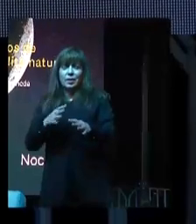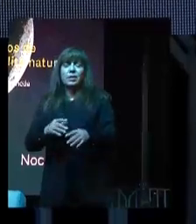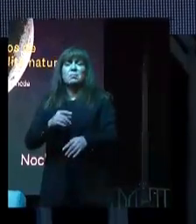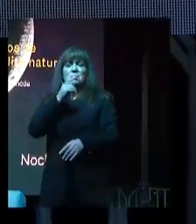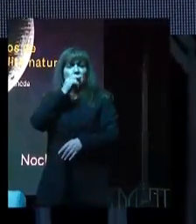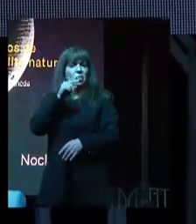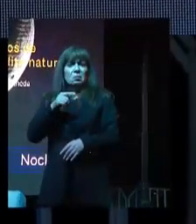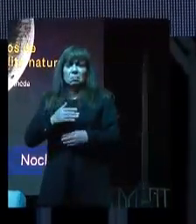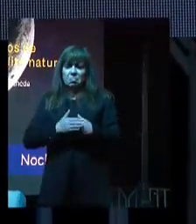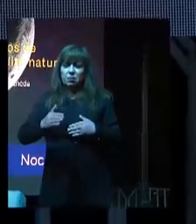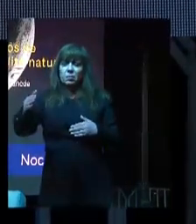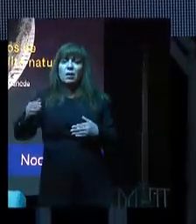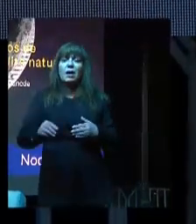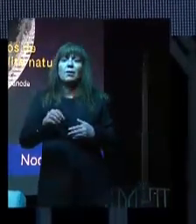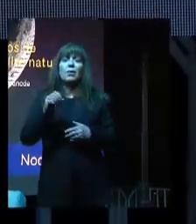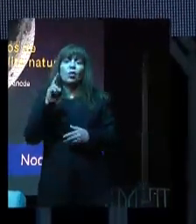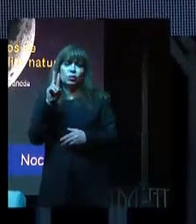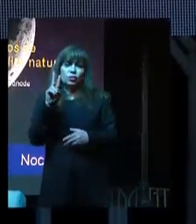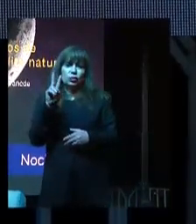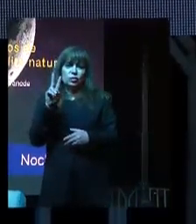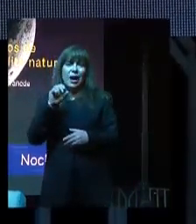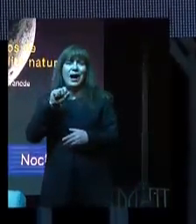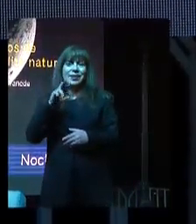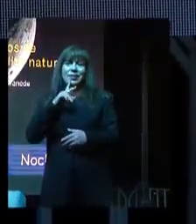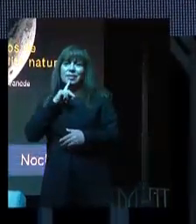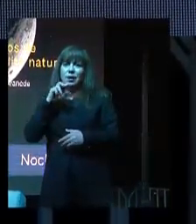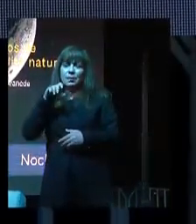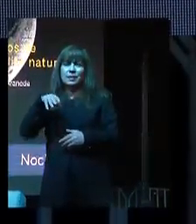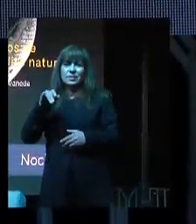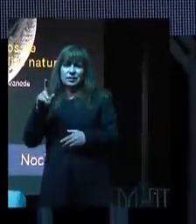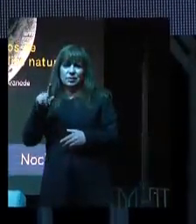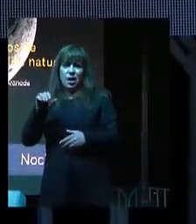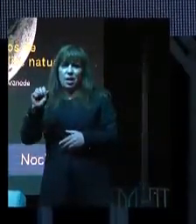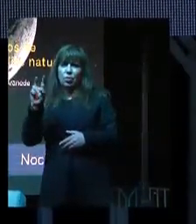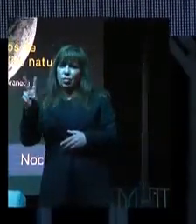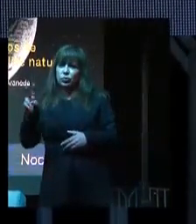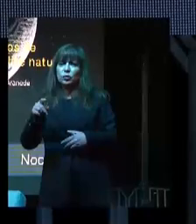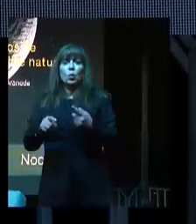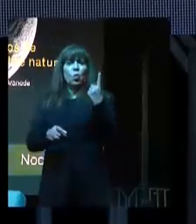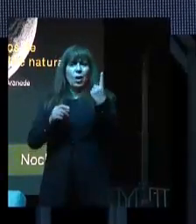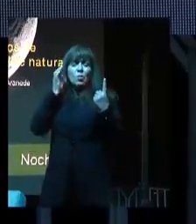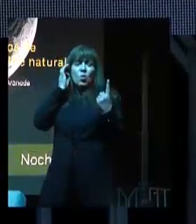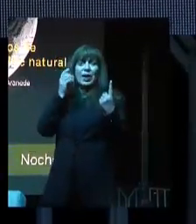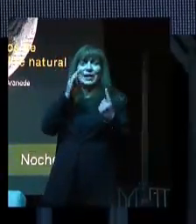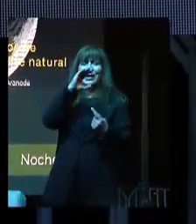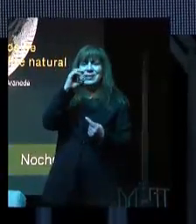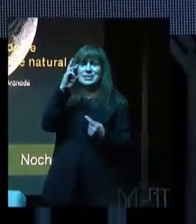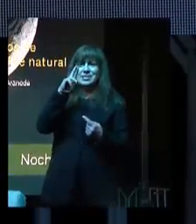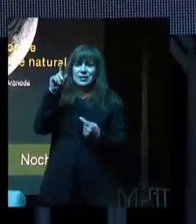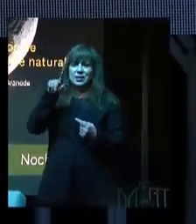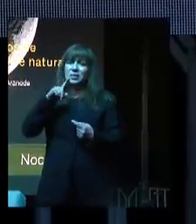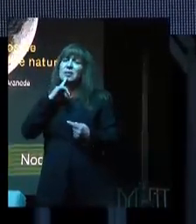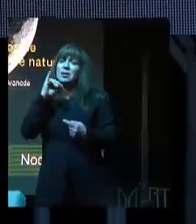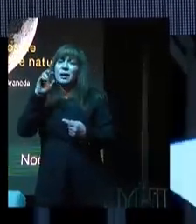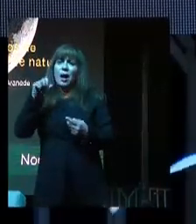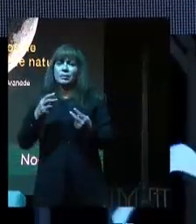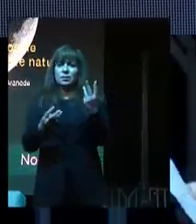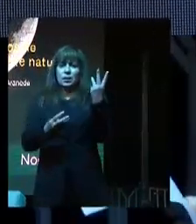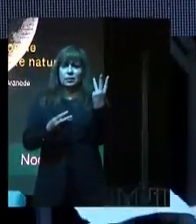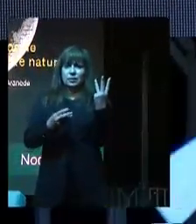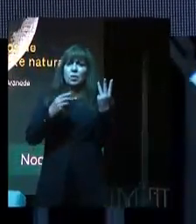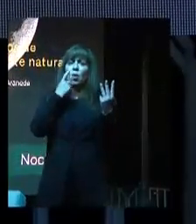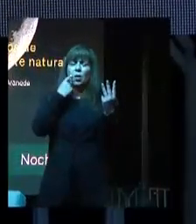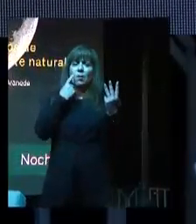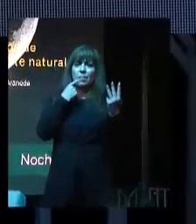ir 4 personas. Una es una mujer, Cristina Koch, y los otros 3 son hombres,